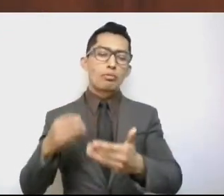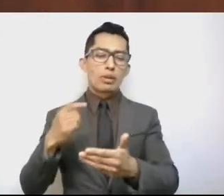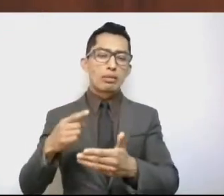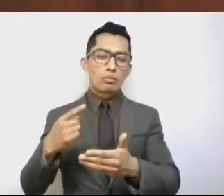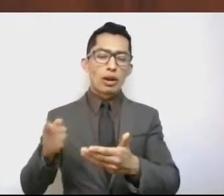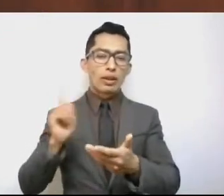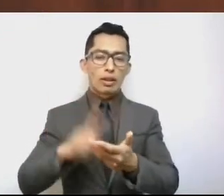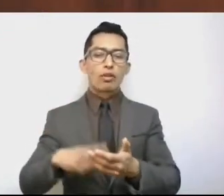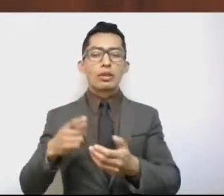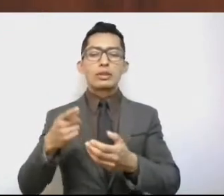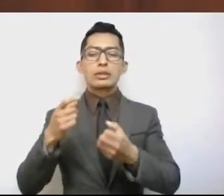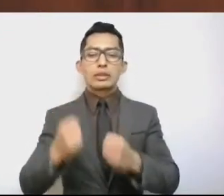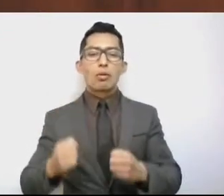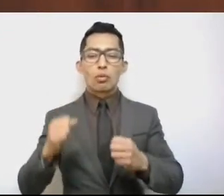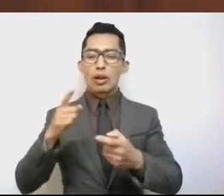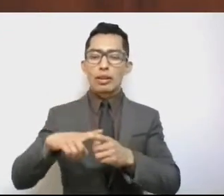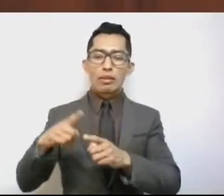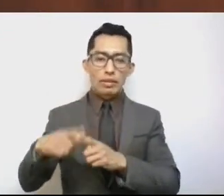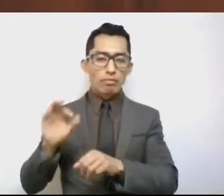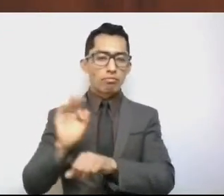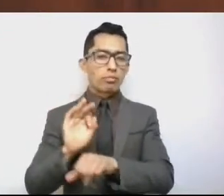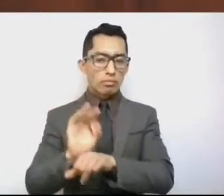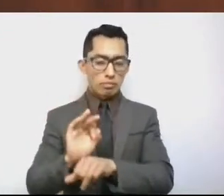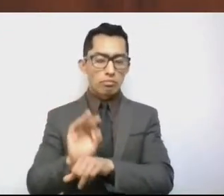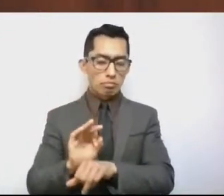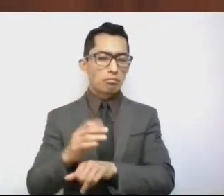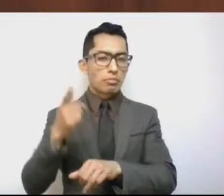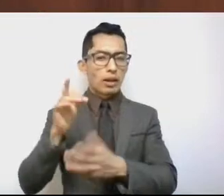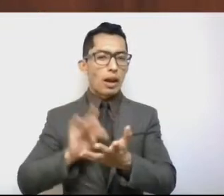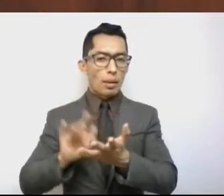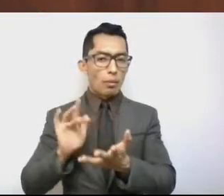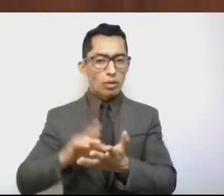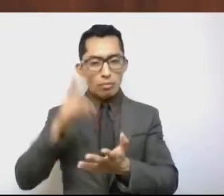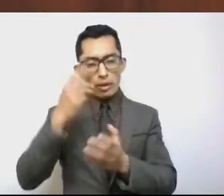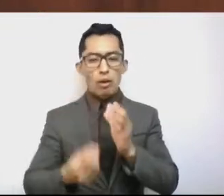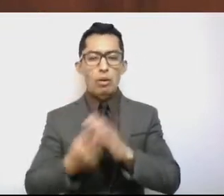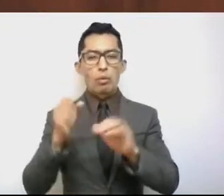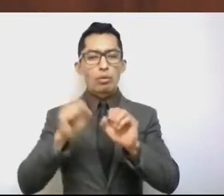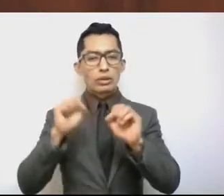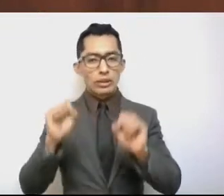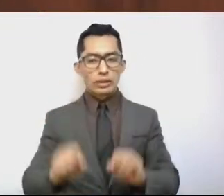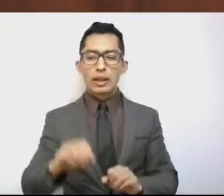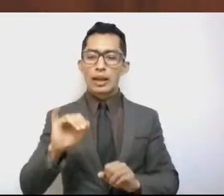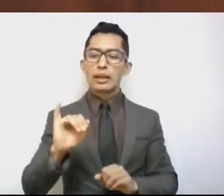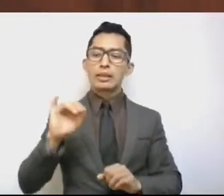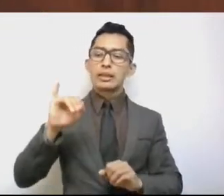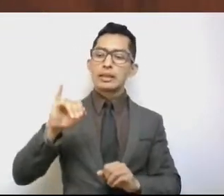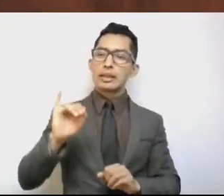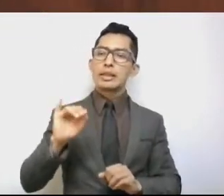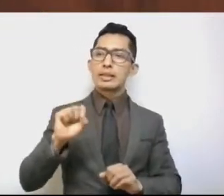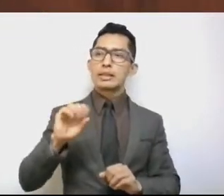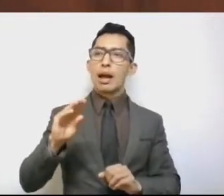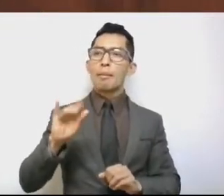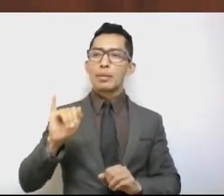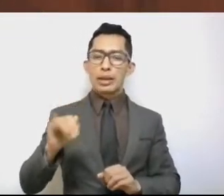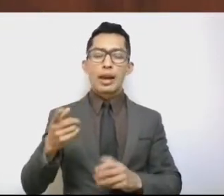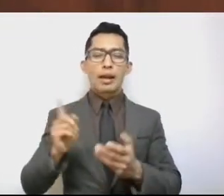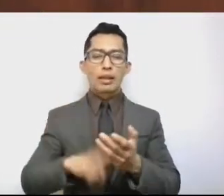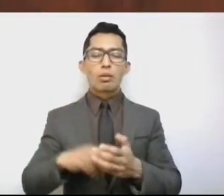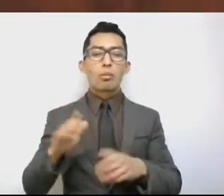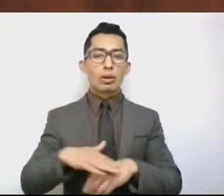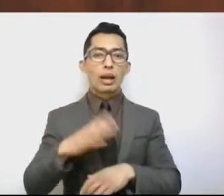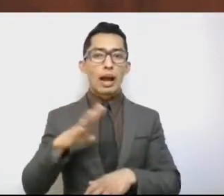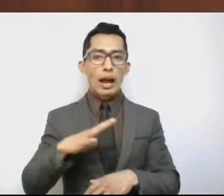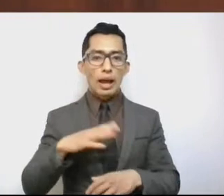seguro popular que acreditaba resultados hacia un nuevo sistema basado en un INSABI sin rumbo claro, rebasado por la crisis